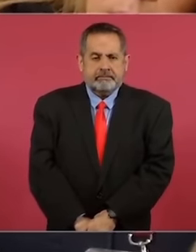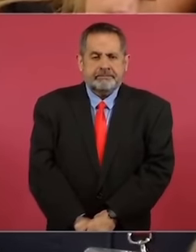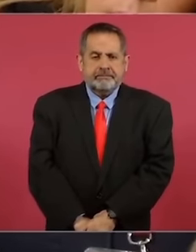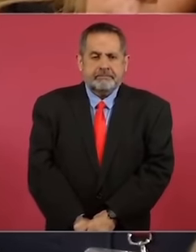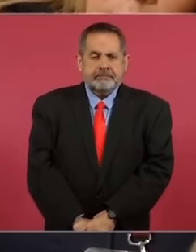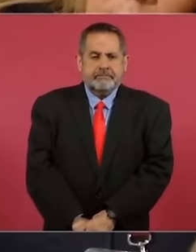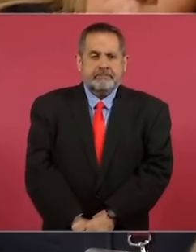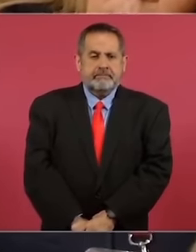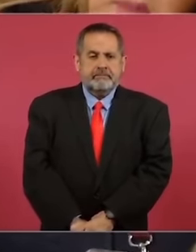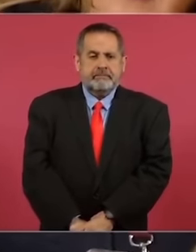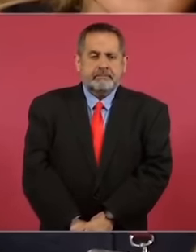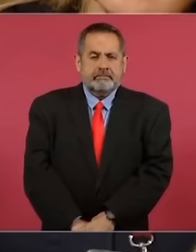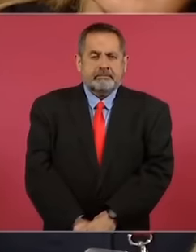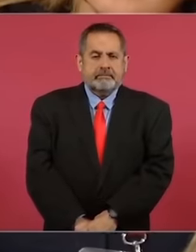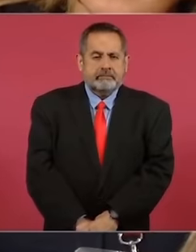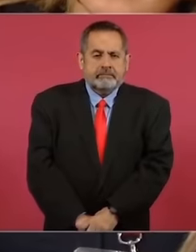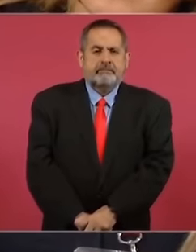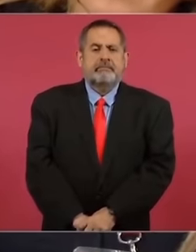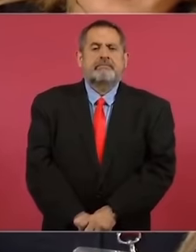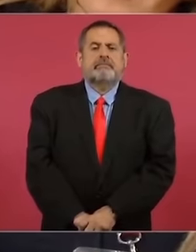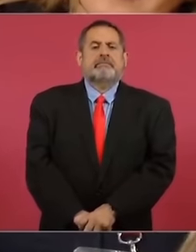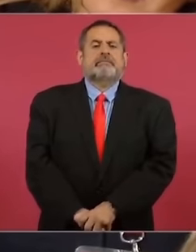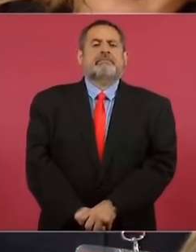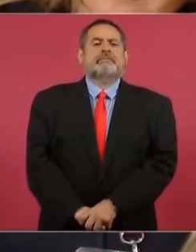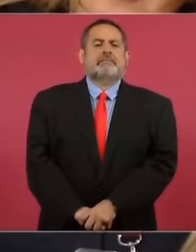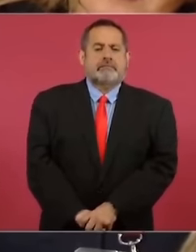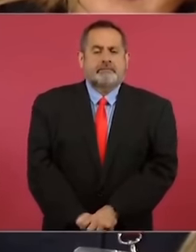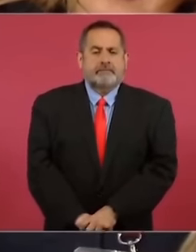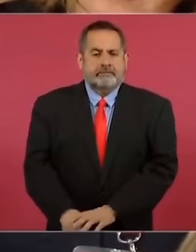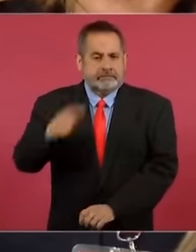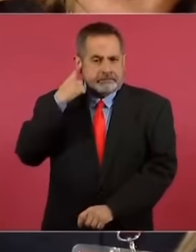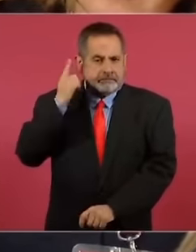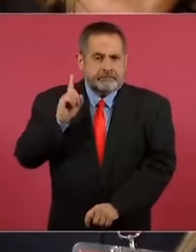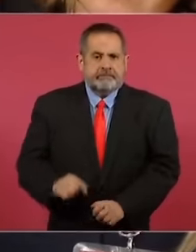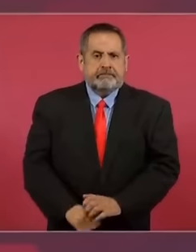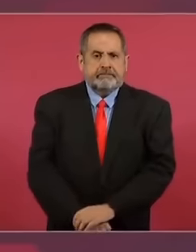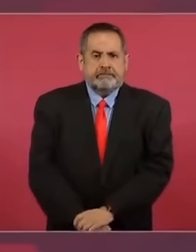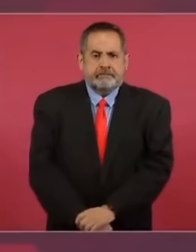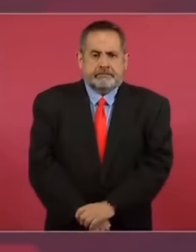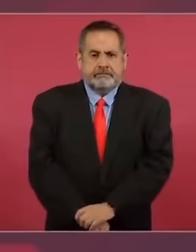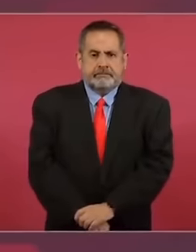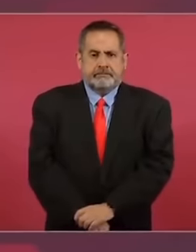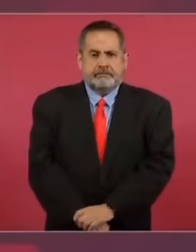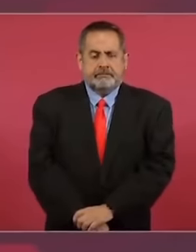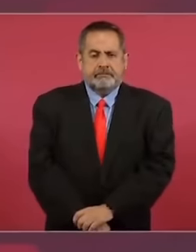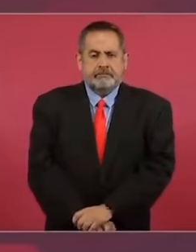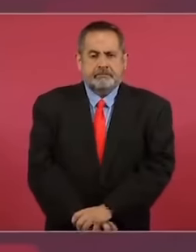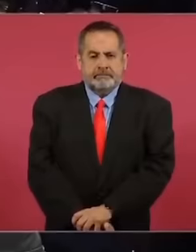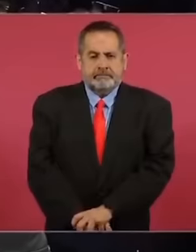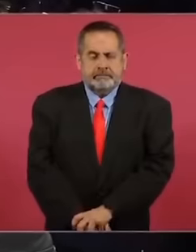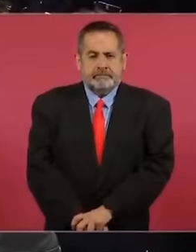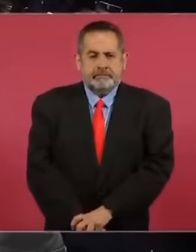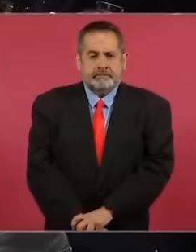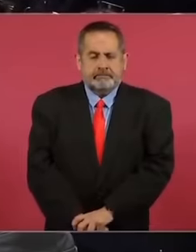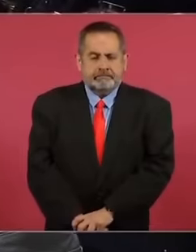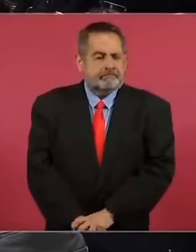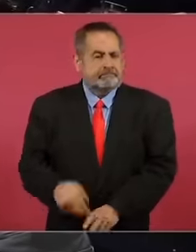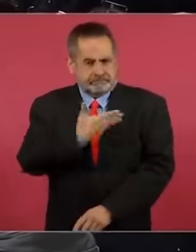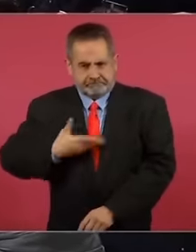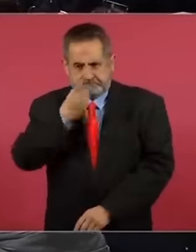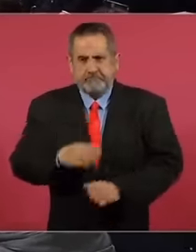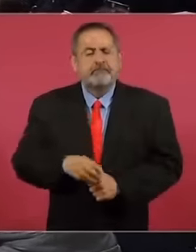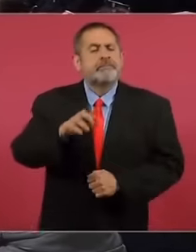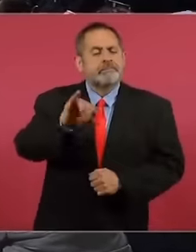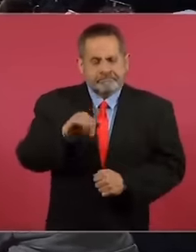que la está teniendo la Comisión de Búsqueda y le pregunta a esa misma familia qué le dice la Fiscalía, le va a decir cosas completamente diferentes que no se bajan y que no se empatan. Vamos a estar